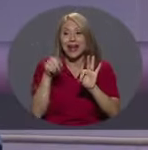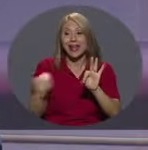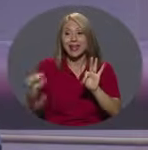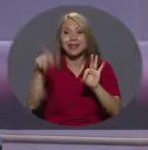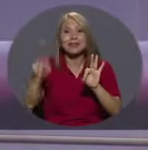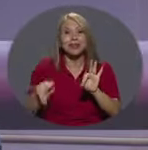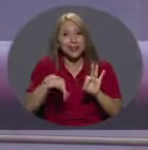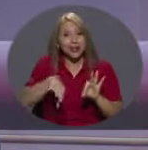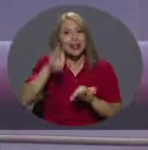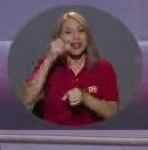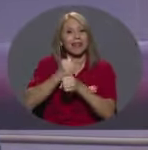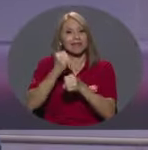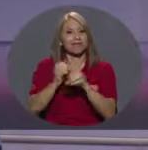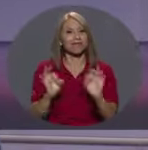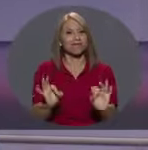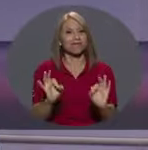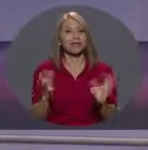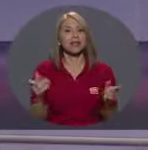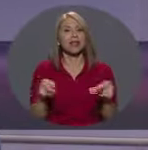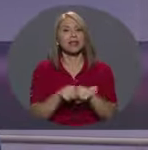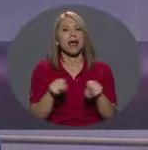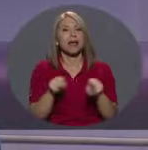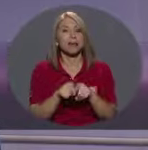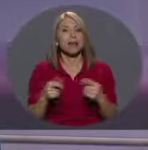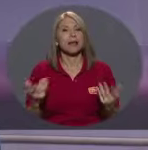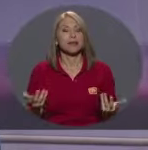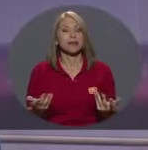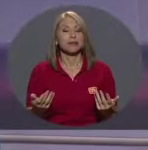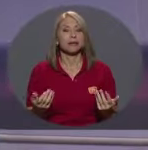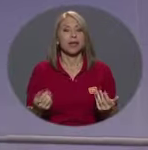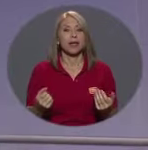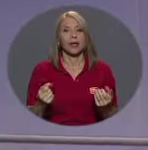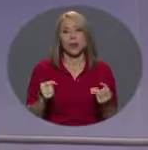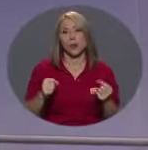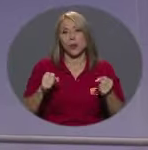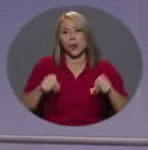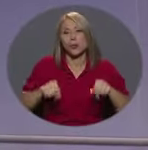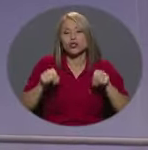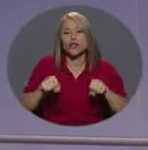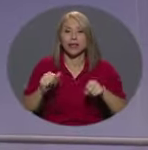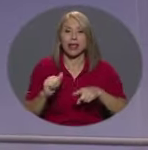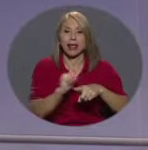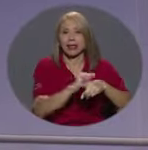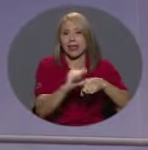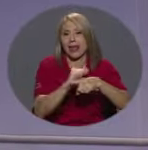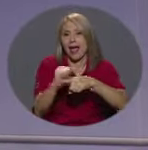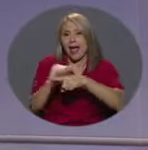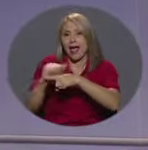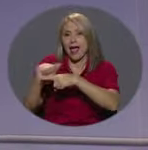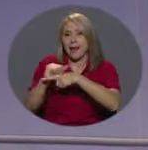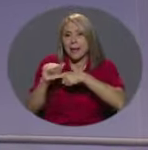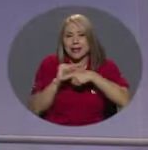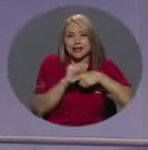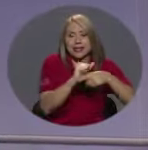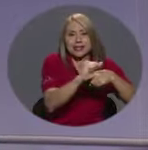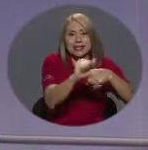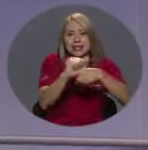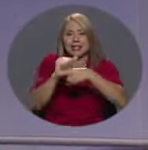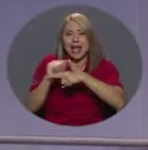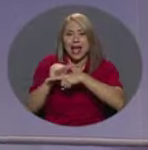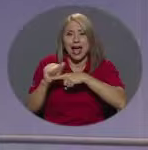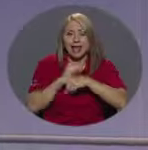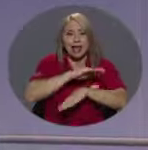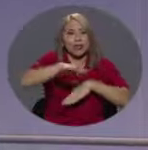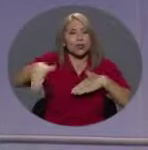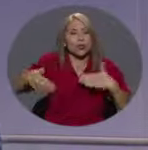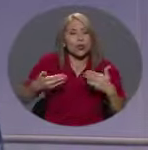facilitar la inserción laboral de estas personas. Tuvimos también la posibilidad de capacitar